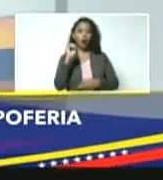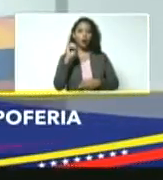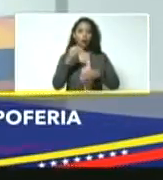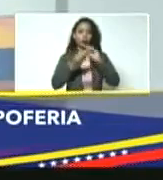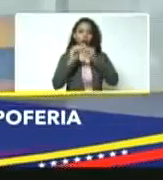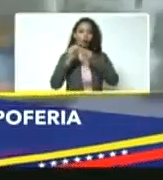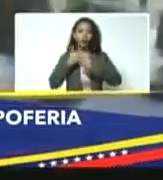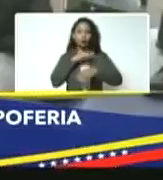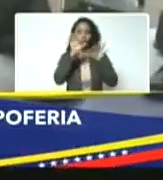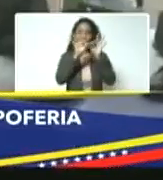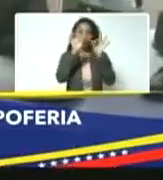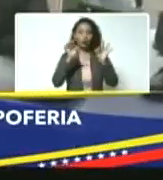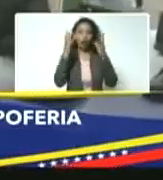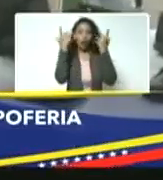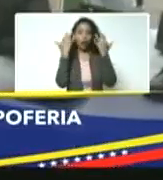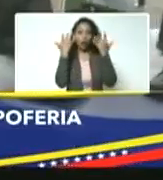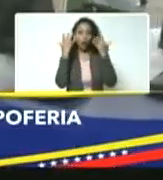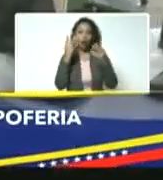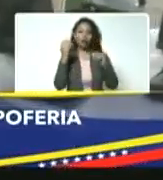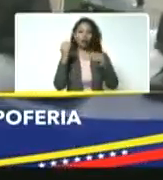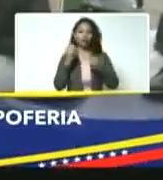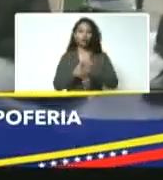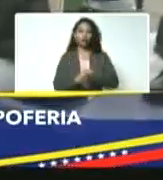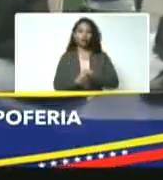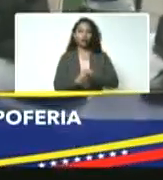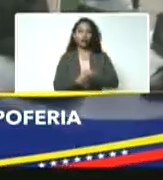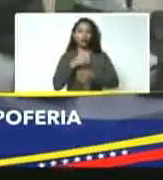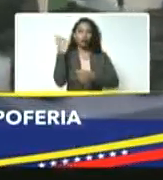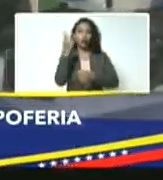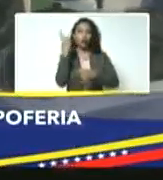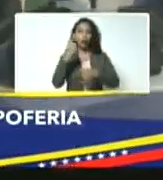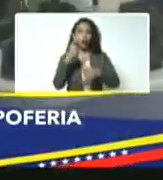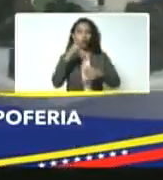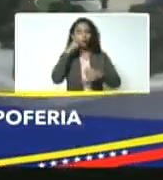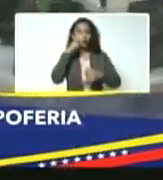nuestro zapato aquí a mano. Fabricación a cuero, propia, a mano. Puro cuero, 100% bueno,